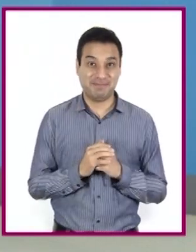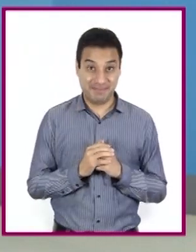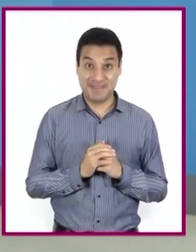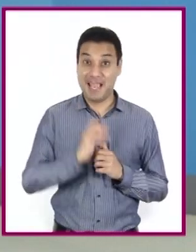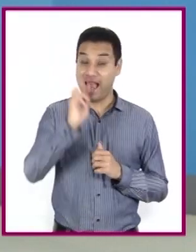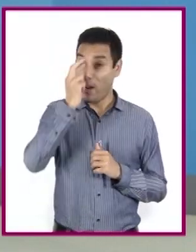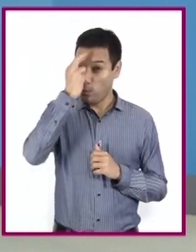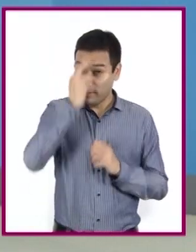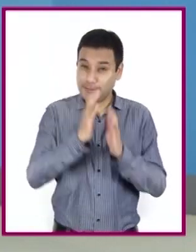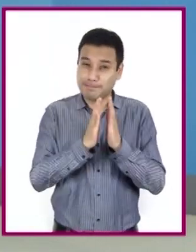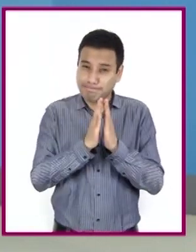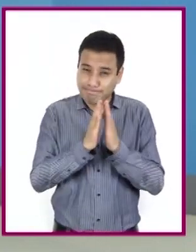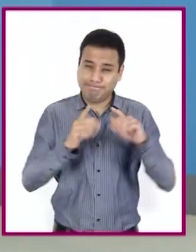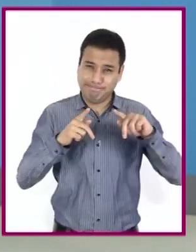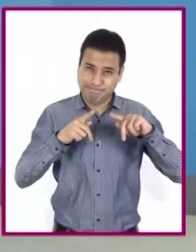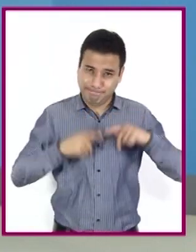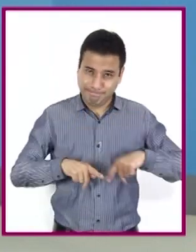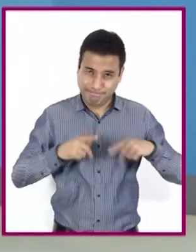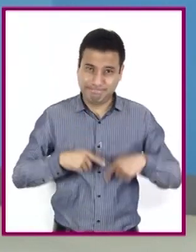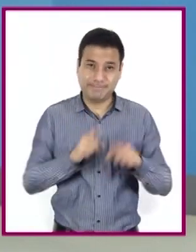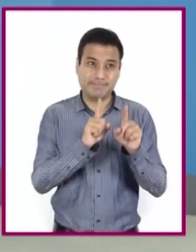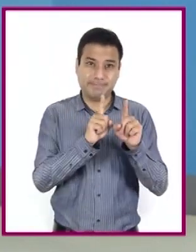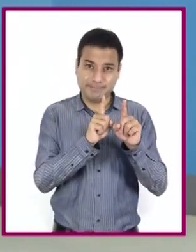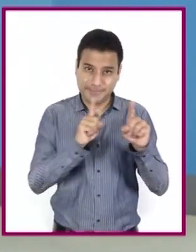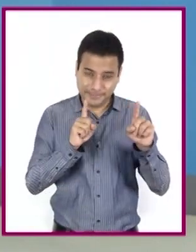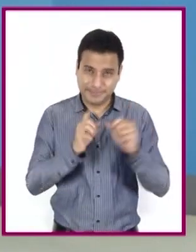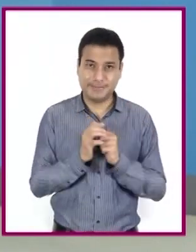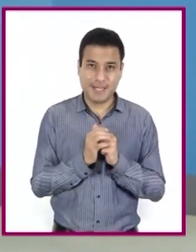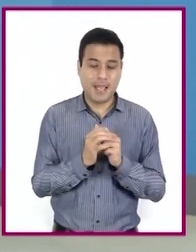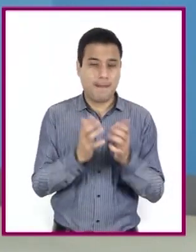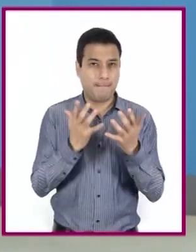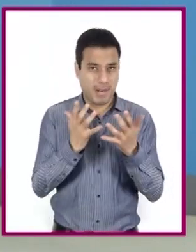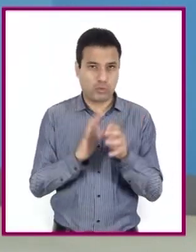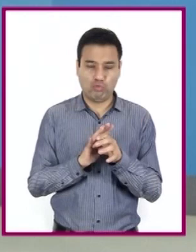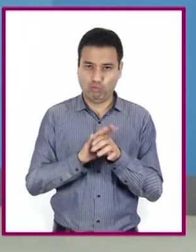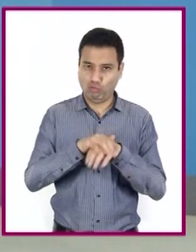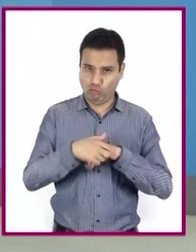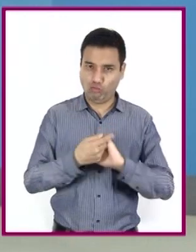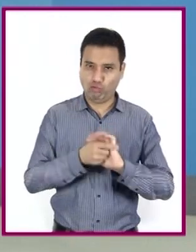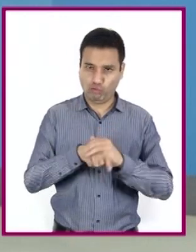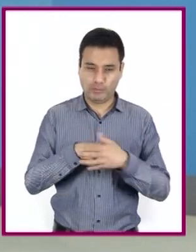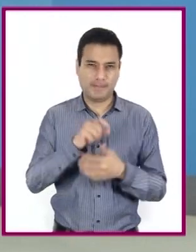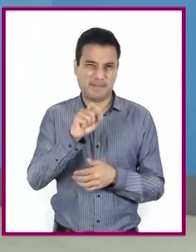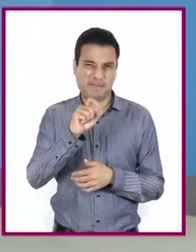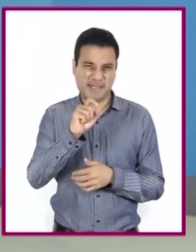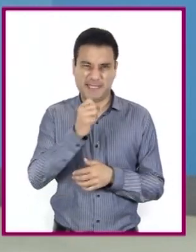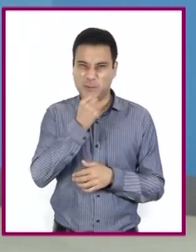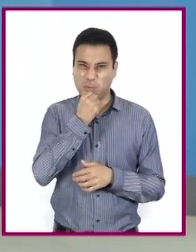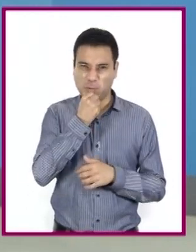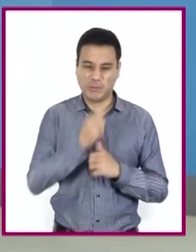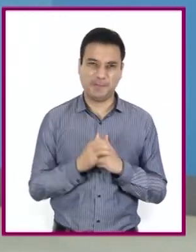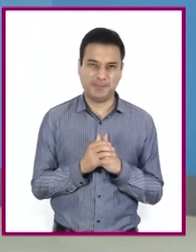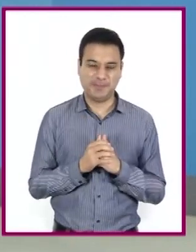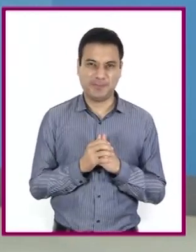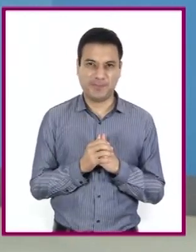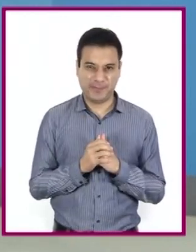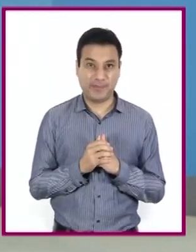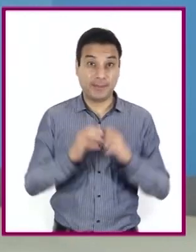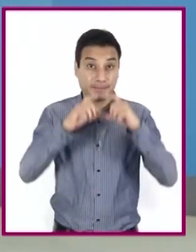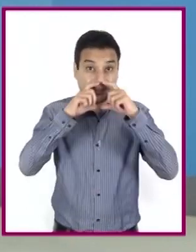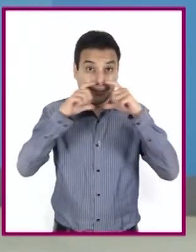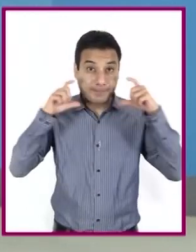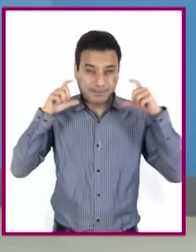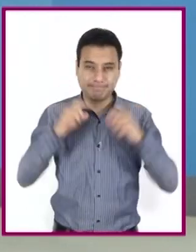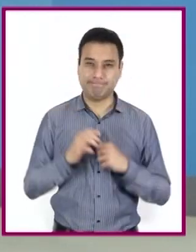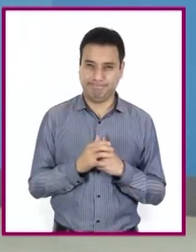Recuerden mantener la sana distancia, lavarse las manos con agua y jabón durante 20 segundos y usar el cubrebocas